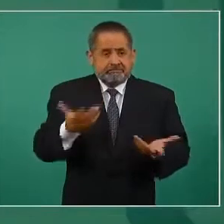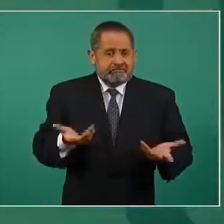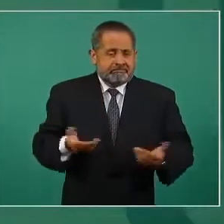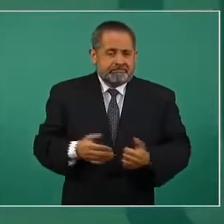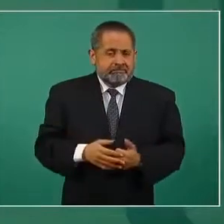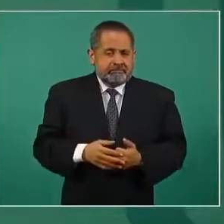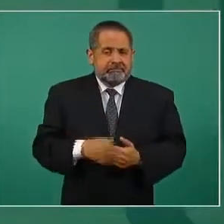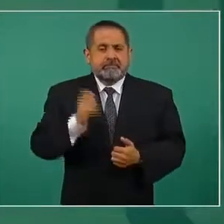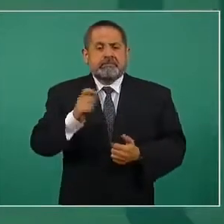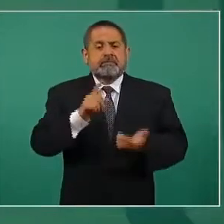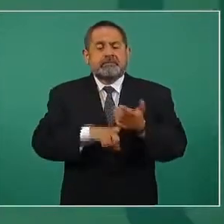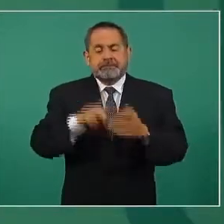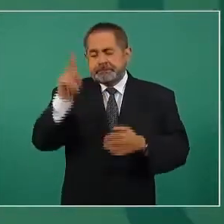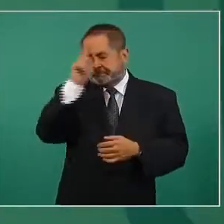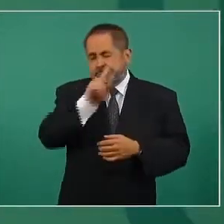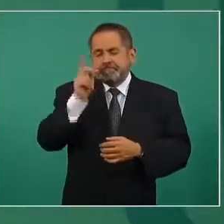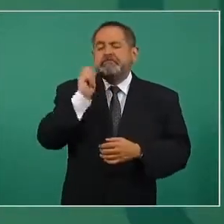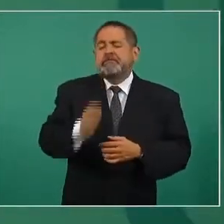Lo peor